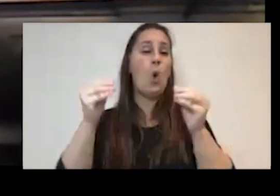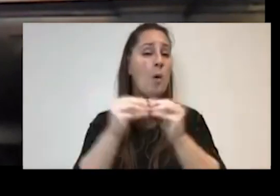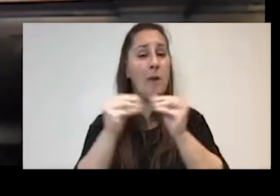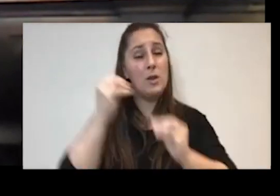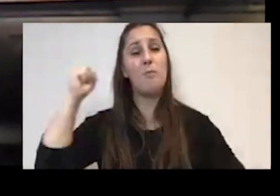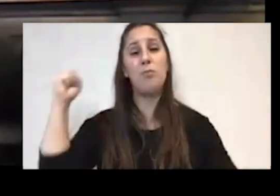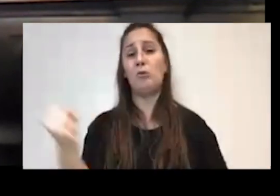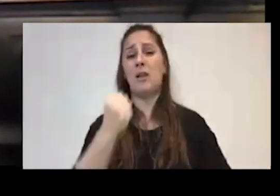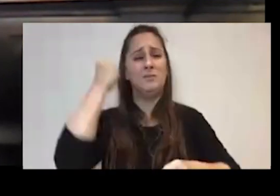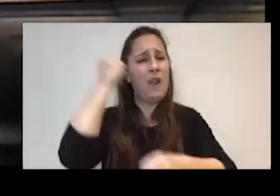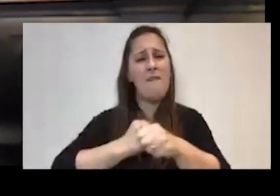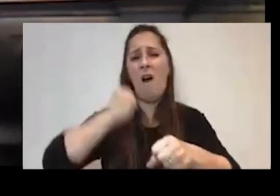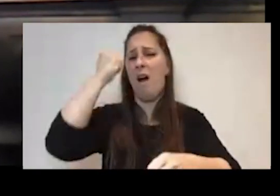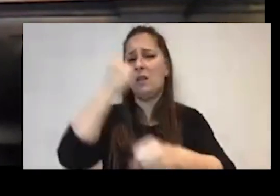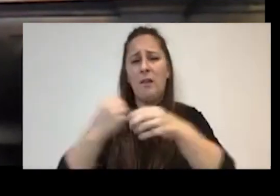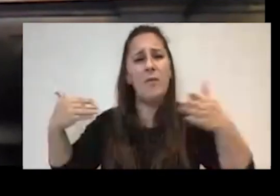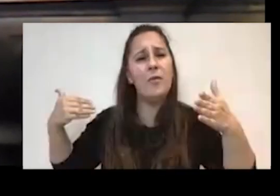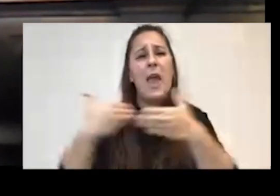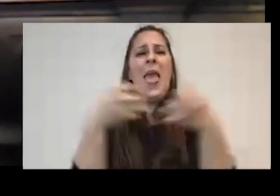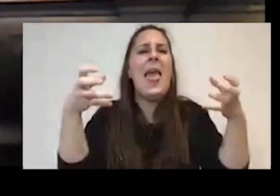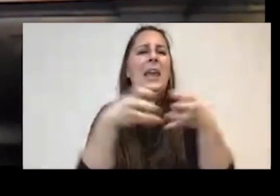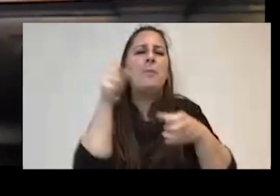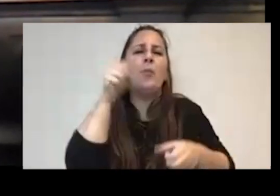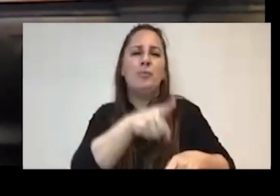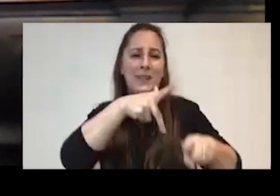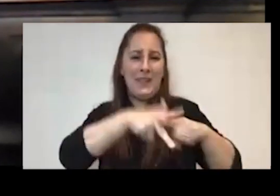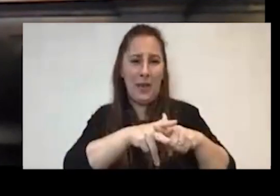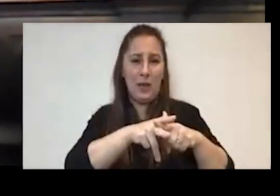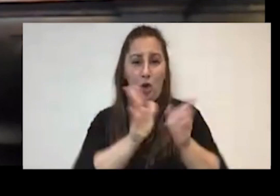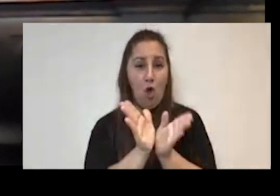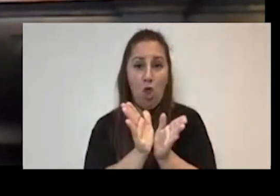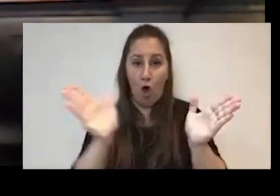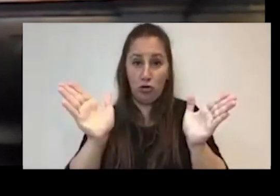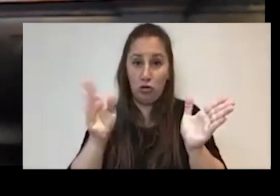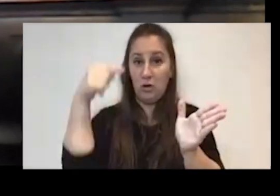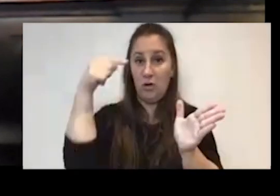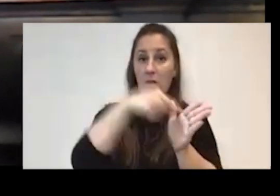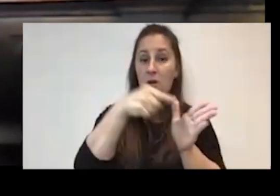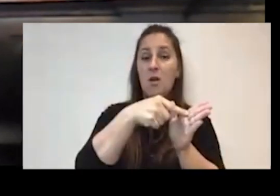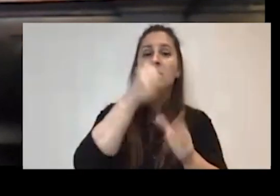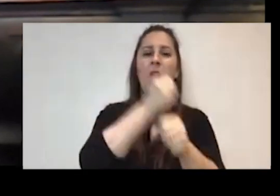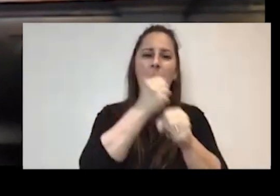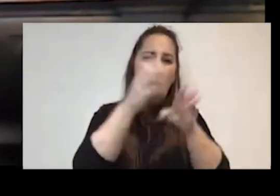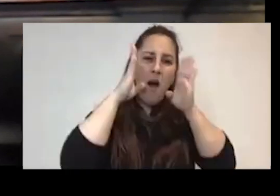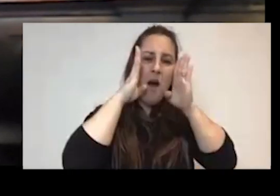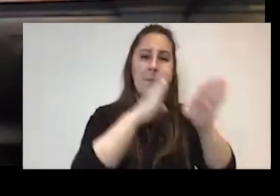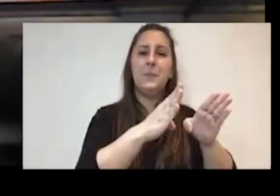que viene trabajando fuertemente con sus equipos técnicos en dos líneas. Primero,